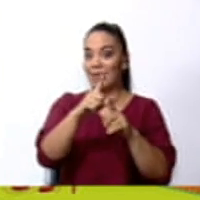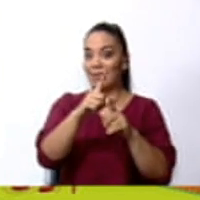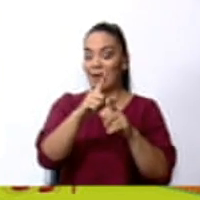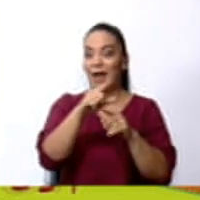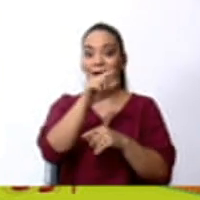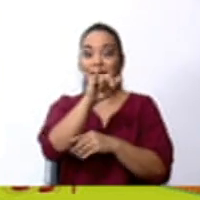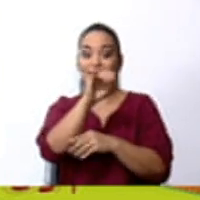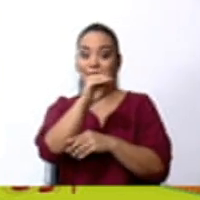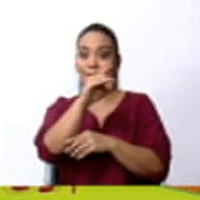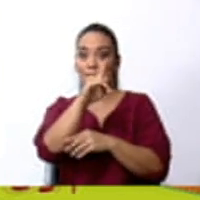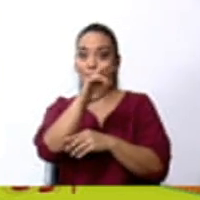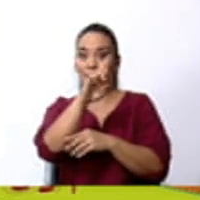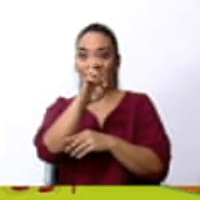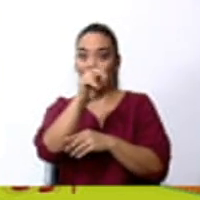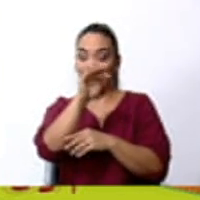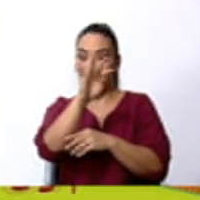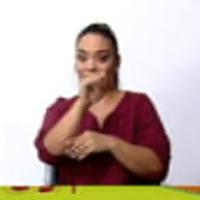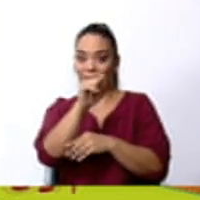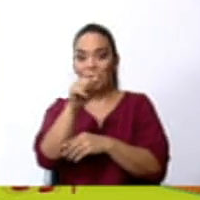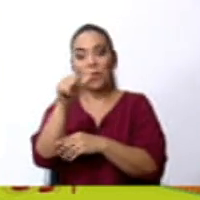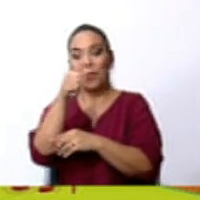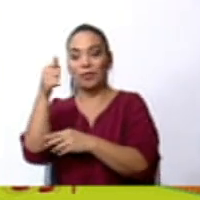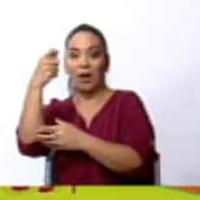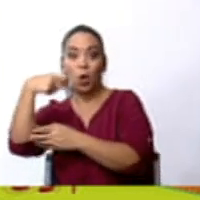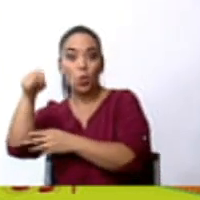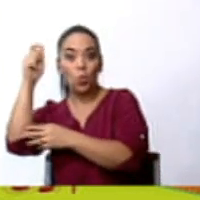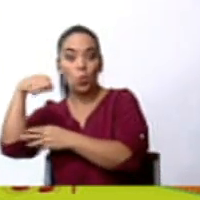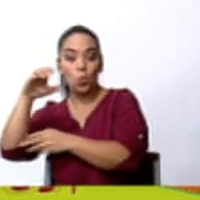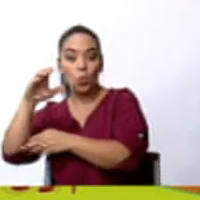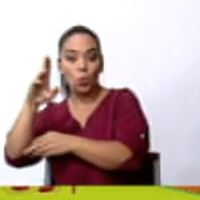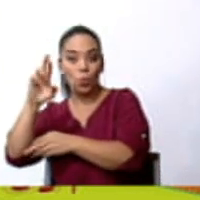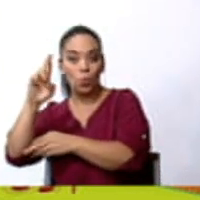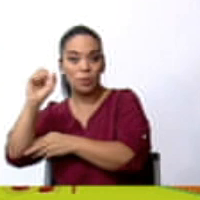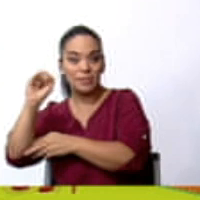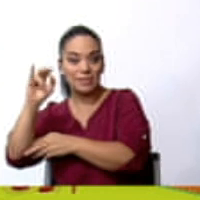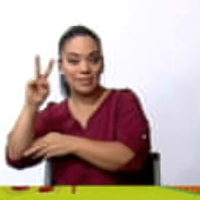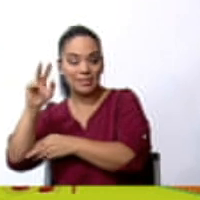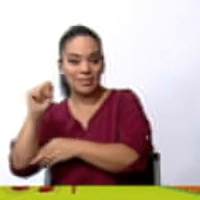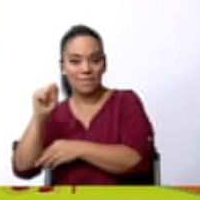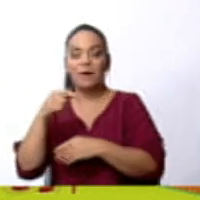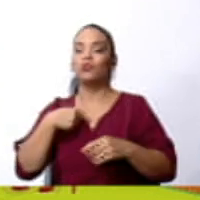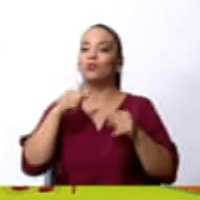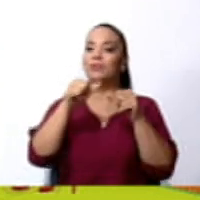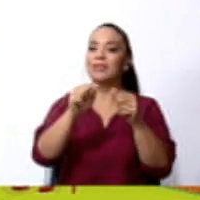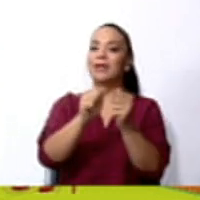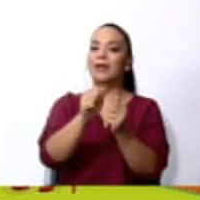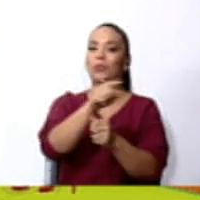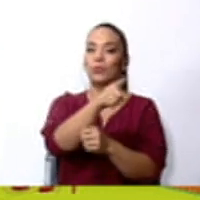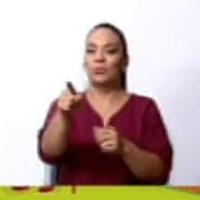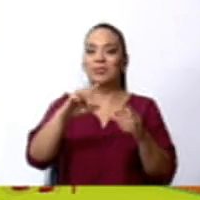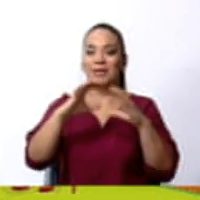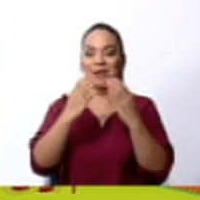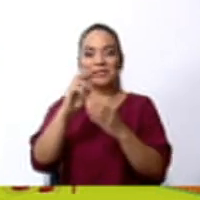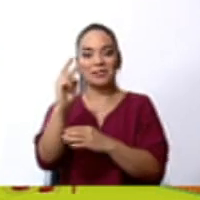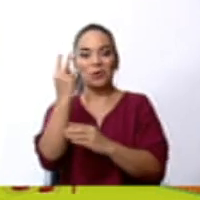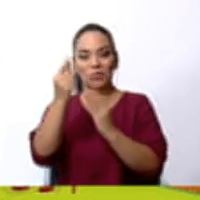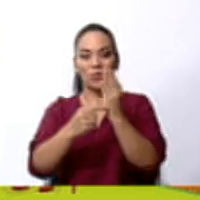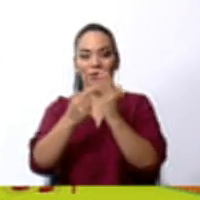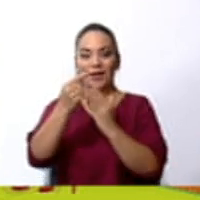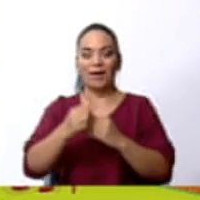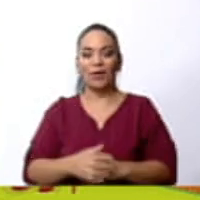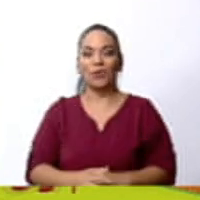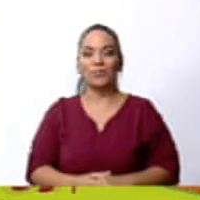Bueno, estoy muy feliz de volvernos a encontrar y como les dije anteriormente, seguiré con ustedes en esta clase de segundo año. Así